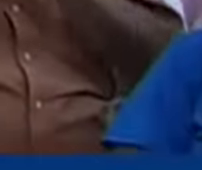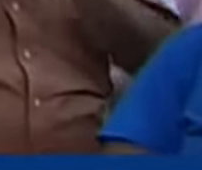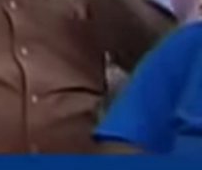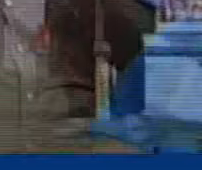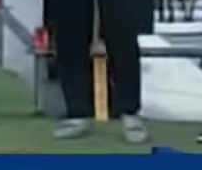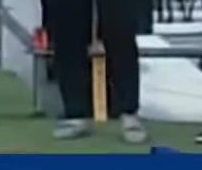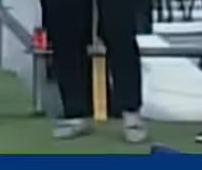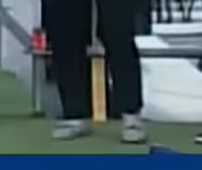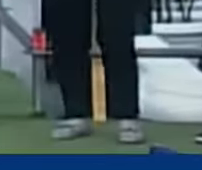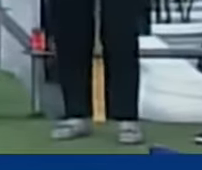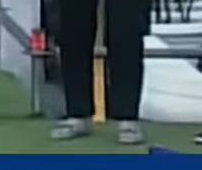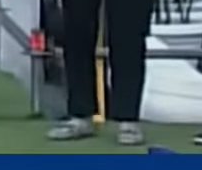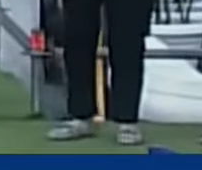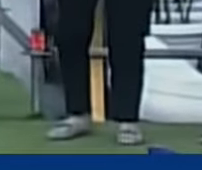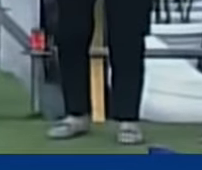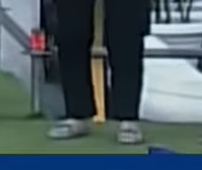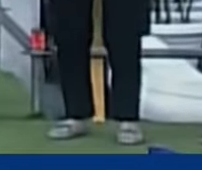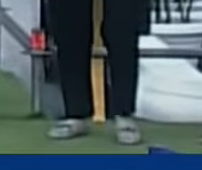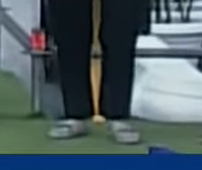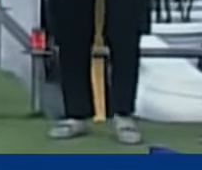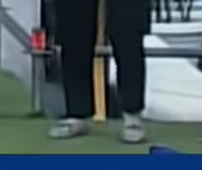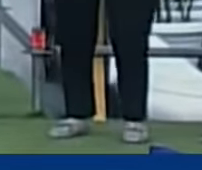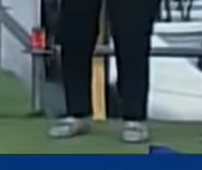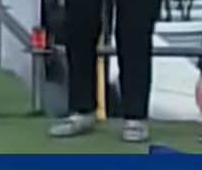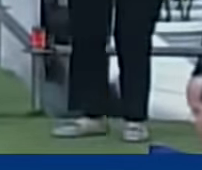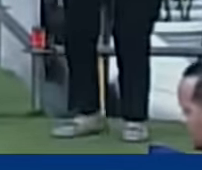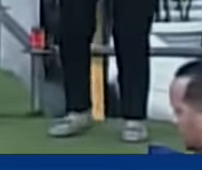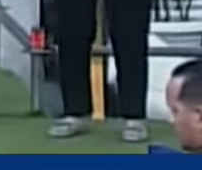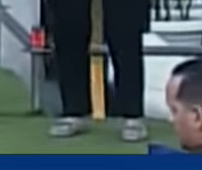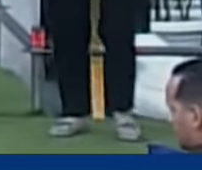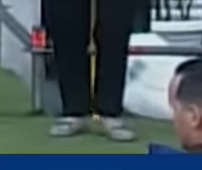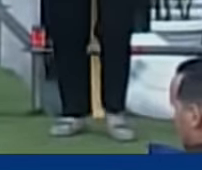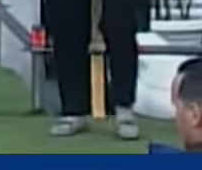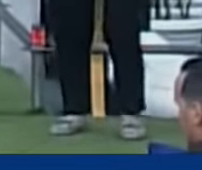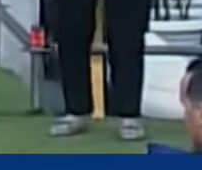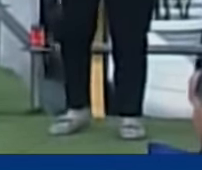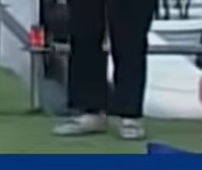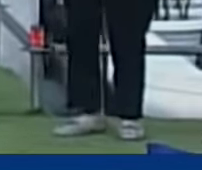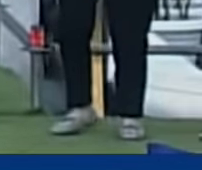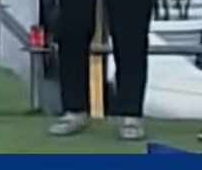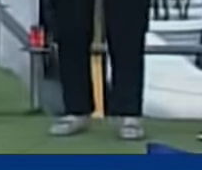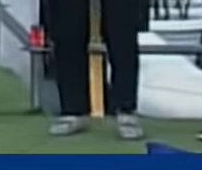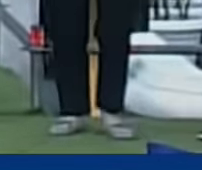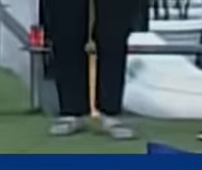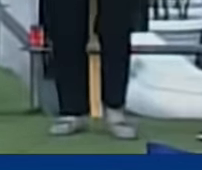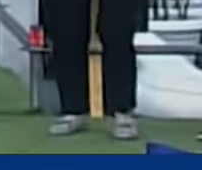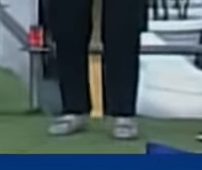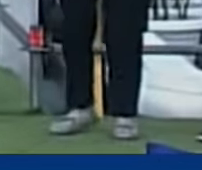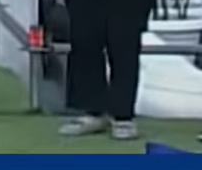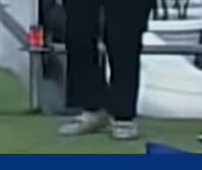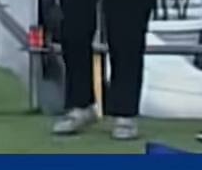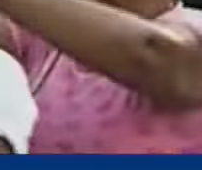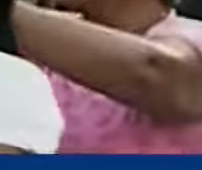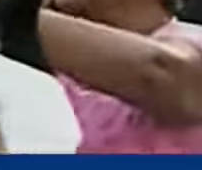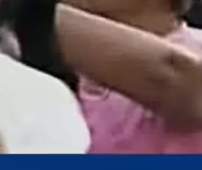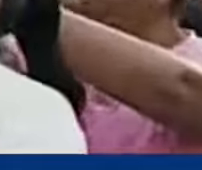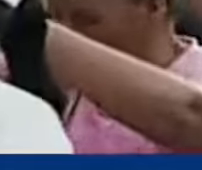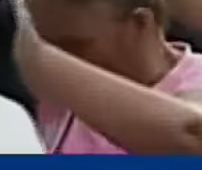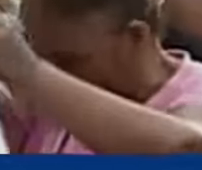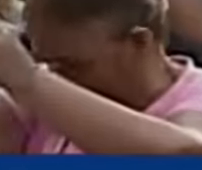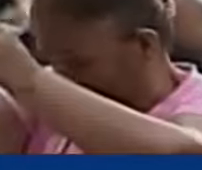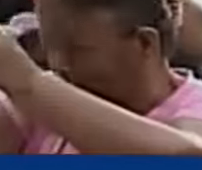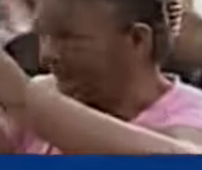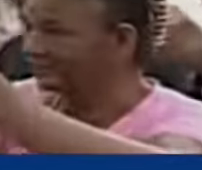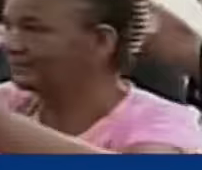Nosotros vivimos bajo la matica. Verano con ella y ella verdecita. Verano con ella y